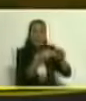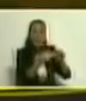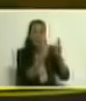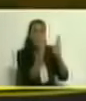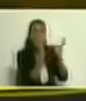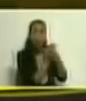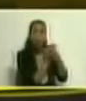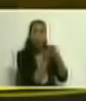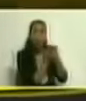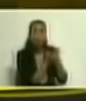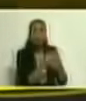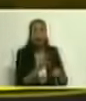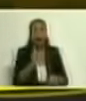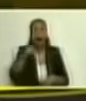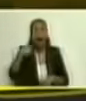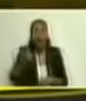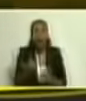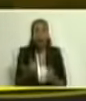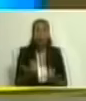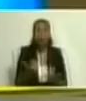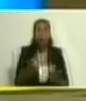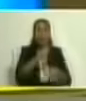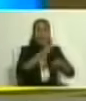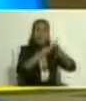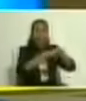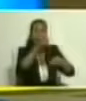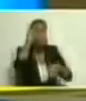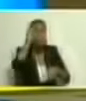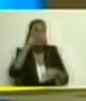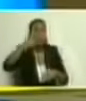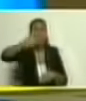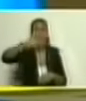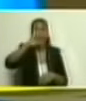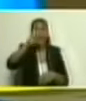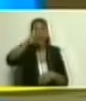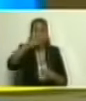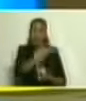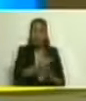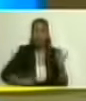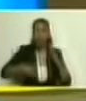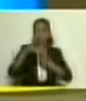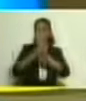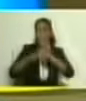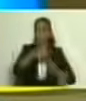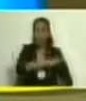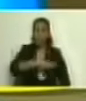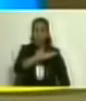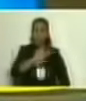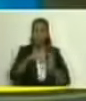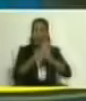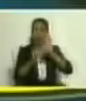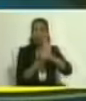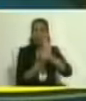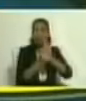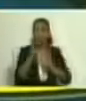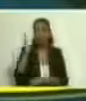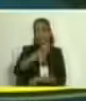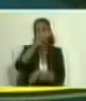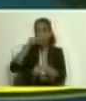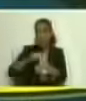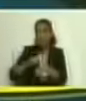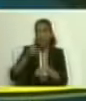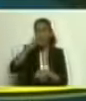Hay que consultar con el profesor Germán Escarrá, que fue presidente de la Comisión Constitucional de la Asamblea Nacional Constituyente.